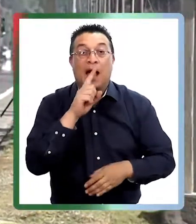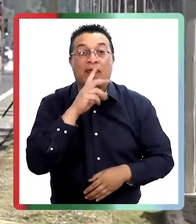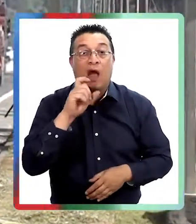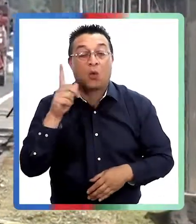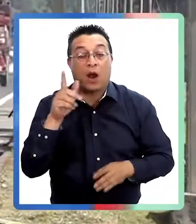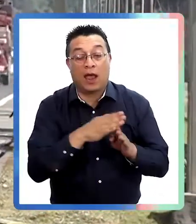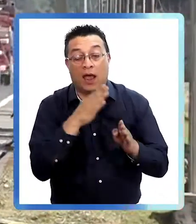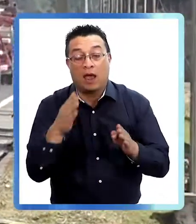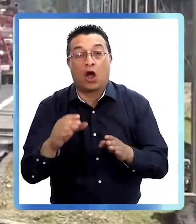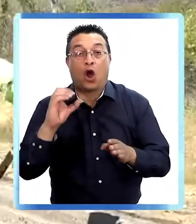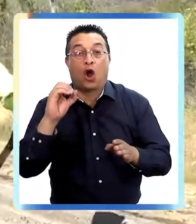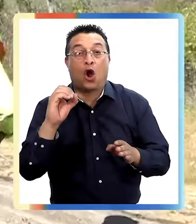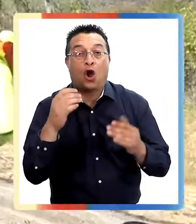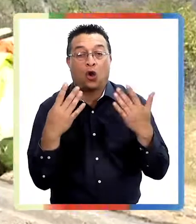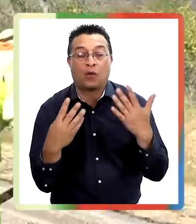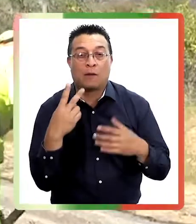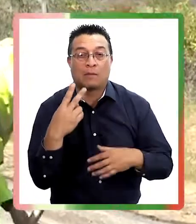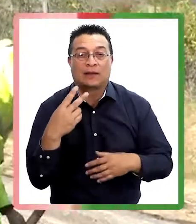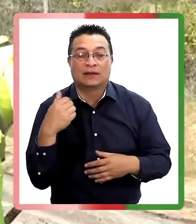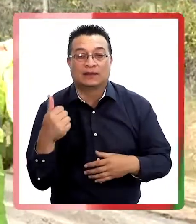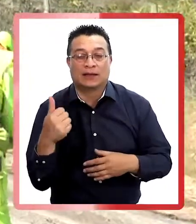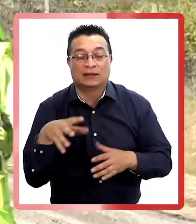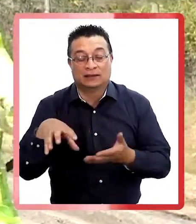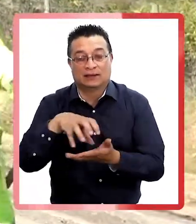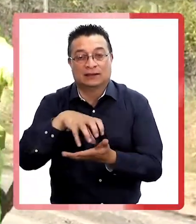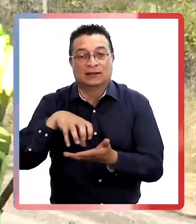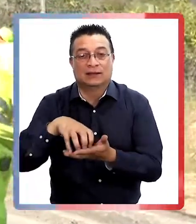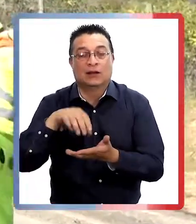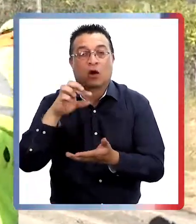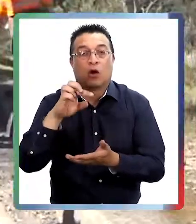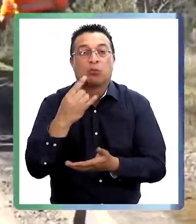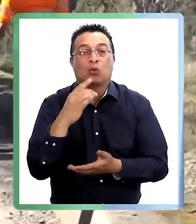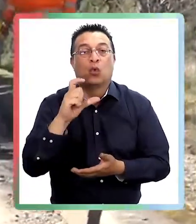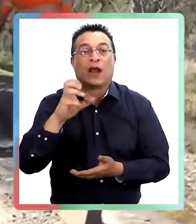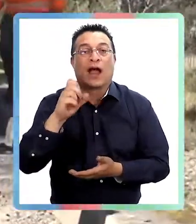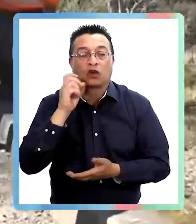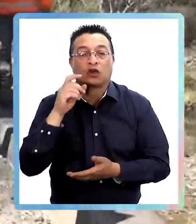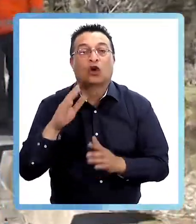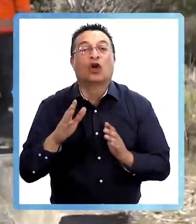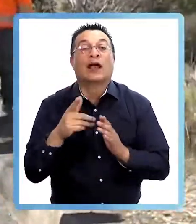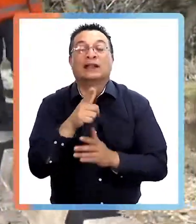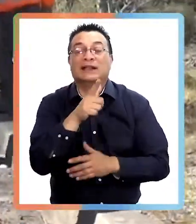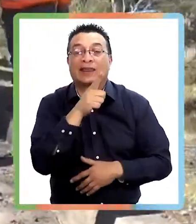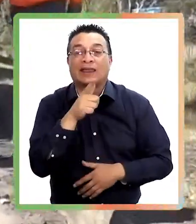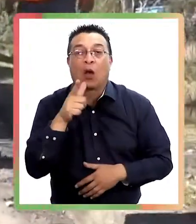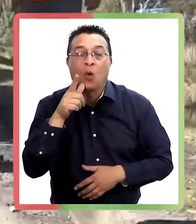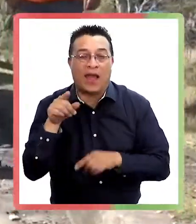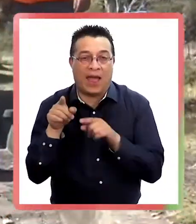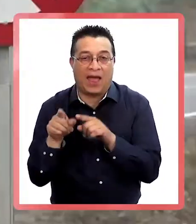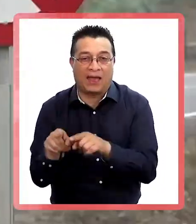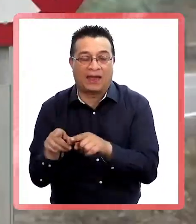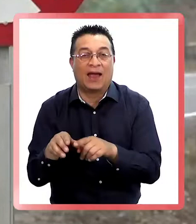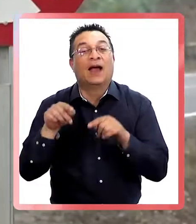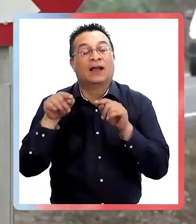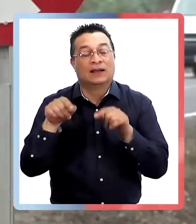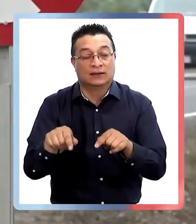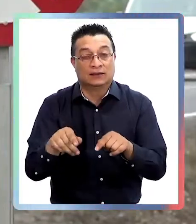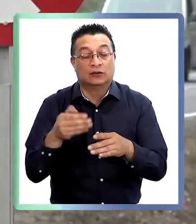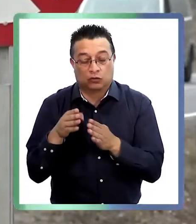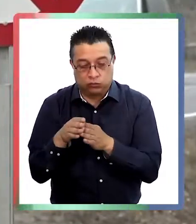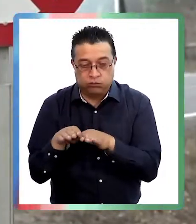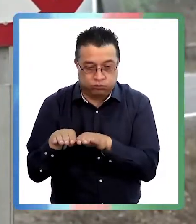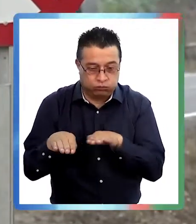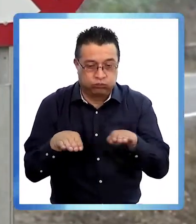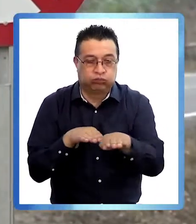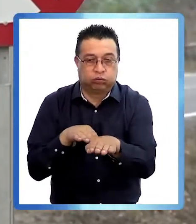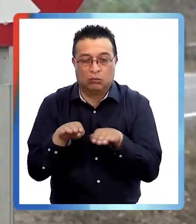Patagual hasta ruta O926 en el sector de Purgatorio, comuna de Santa Juana, donde se contemplan zonas de